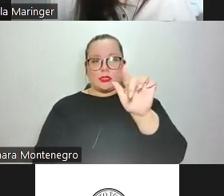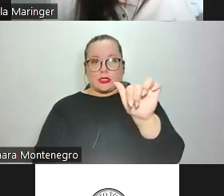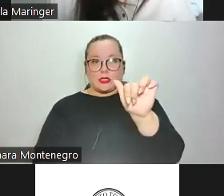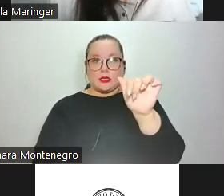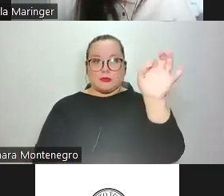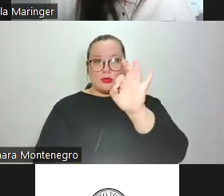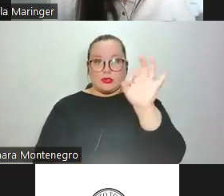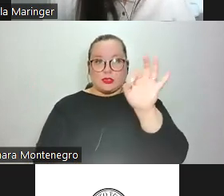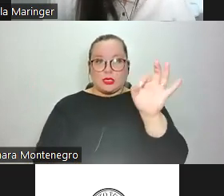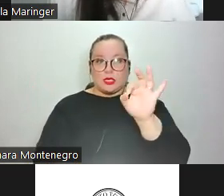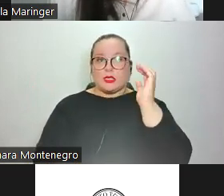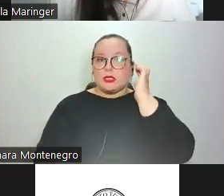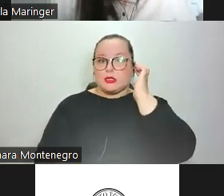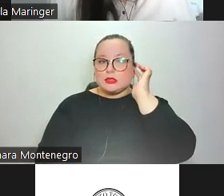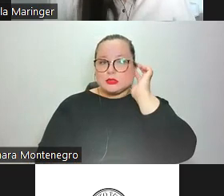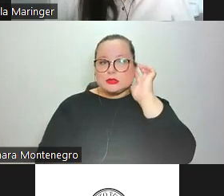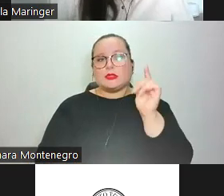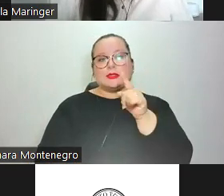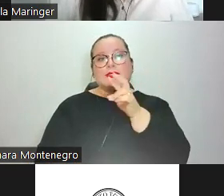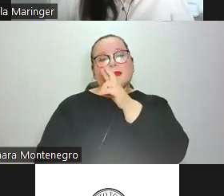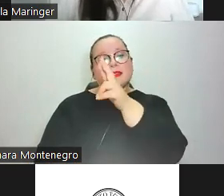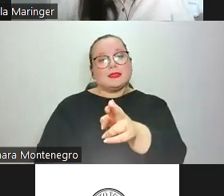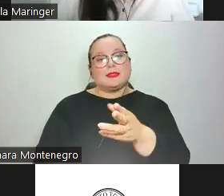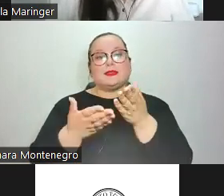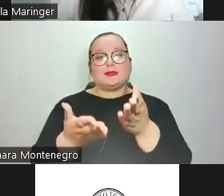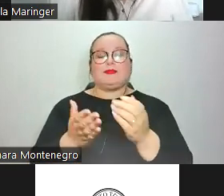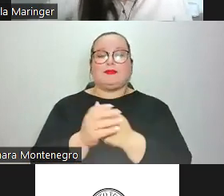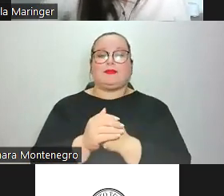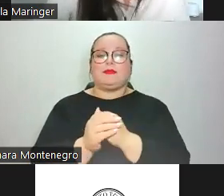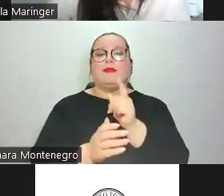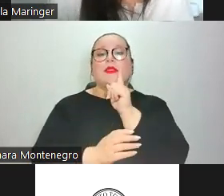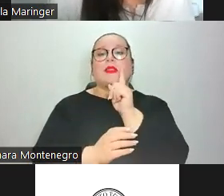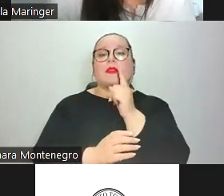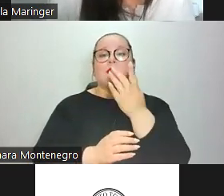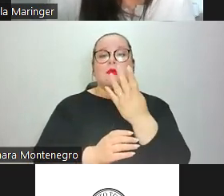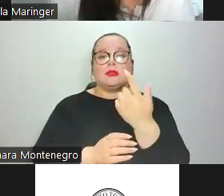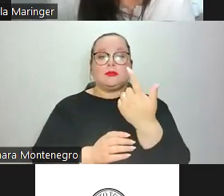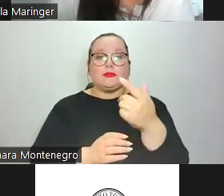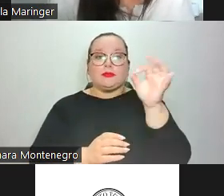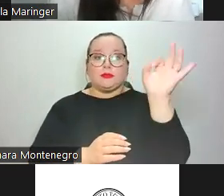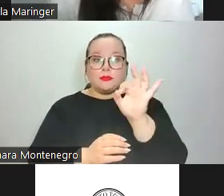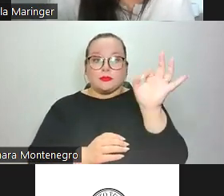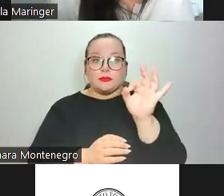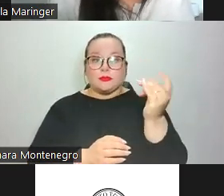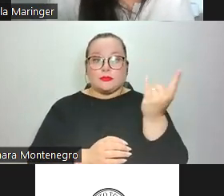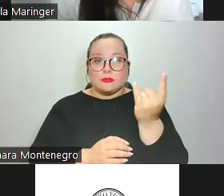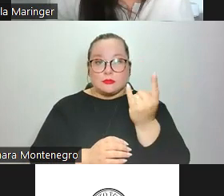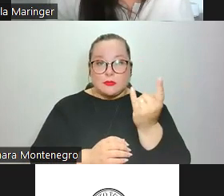participación. Ahí estoy compartiendo los resultados. Tenemos entonces un 47% de la